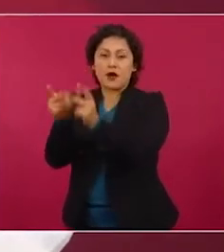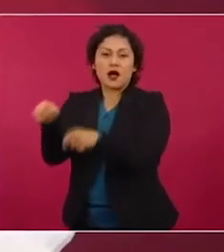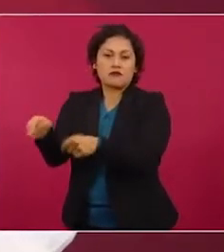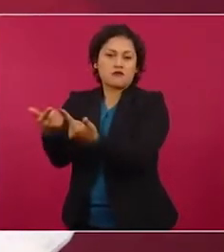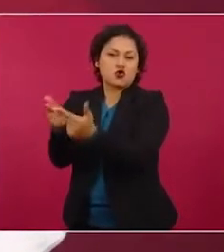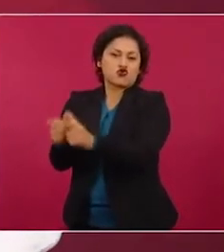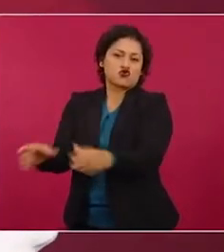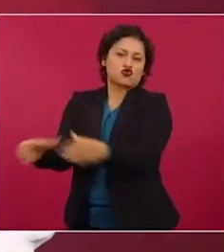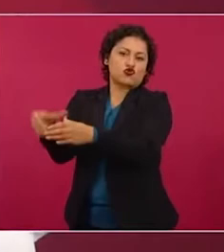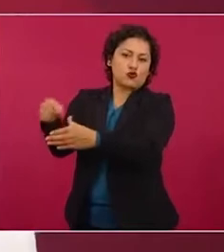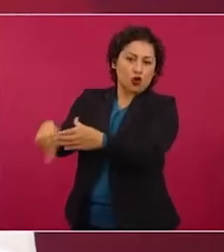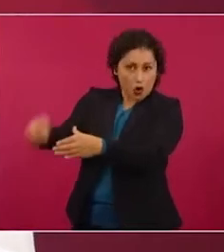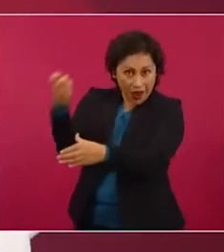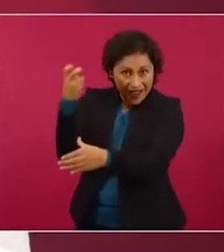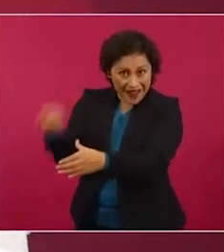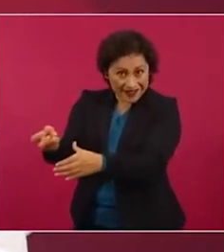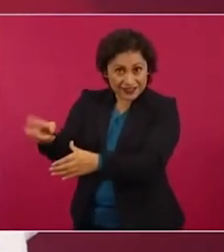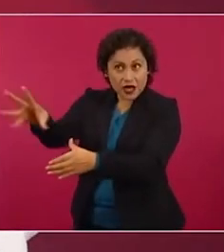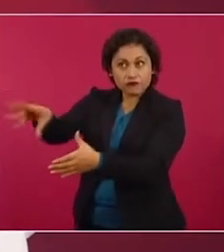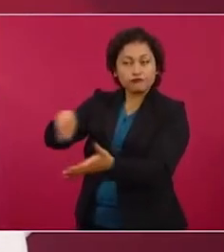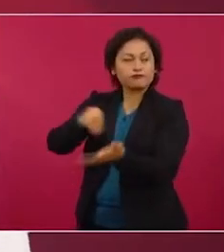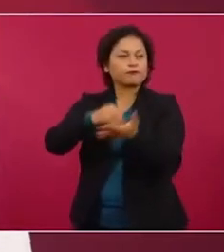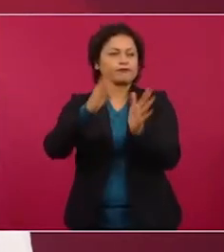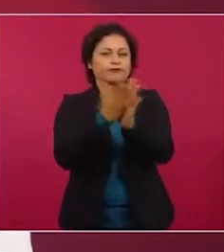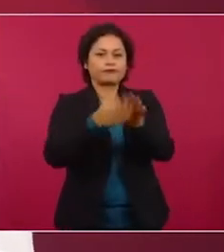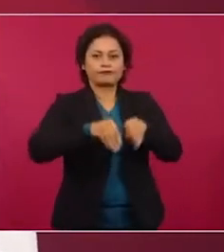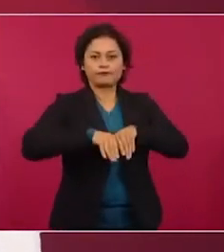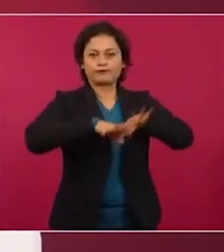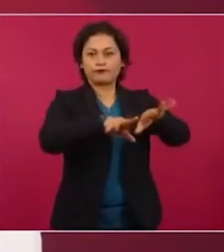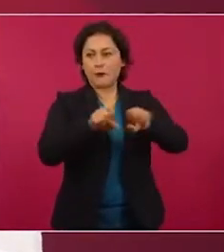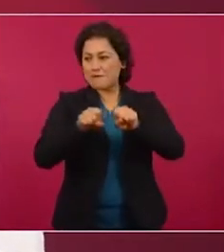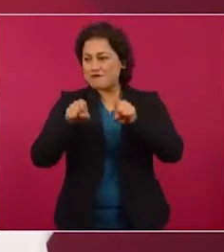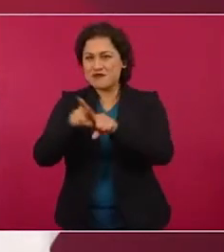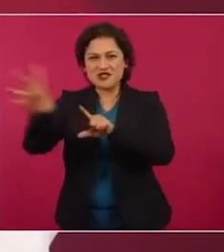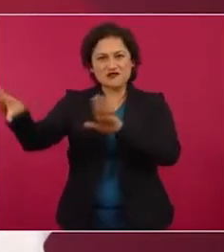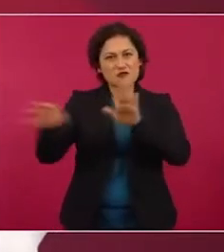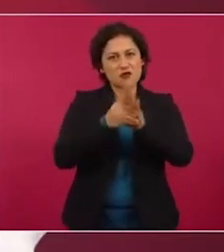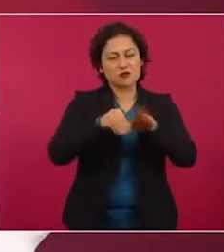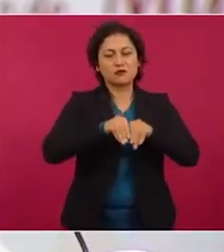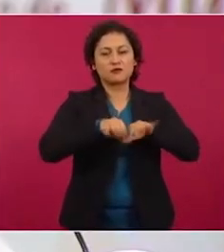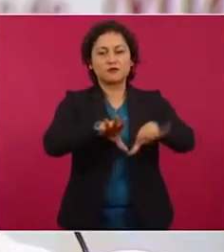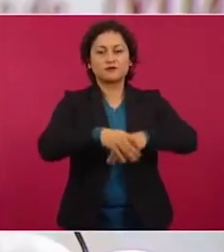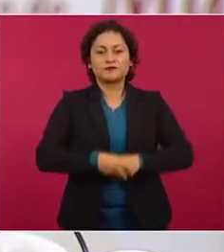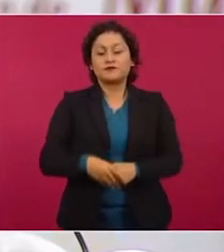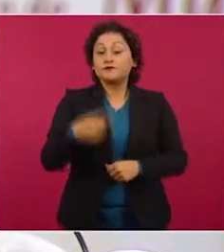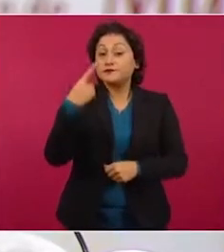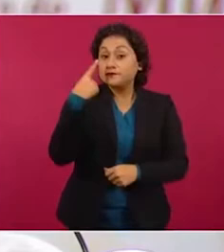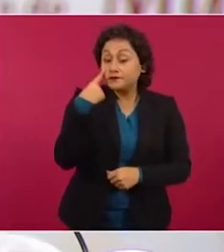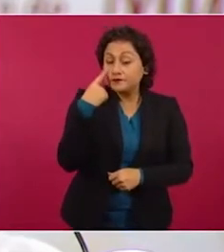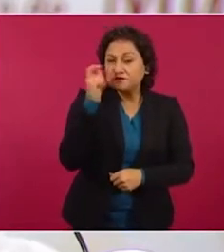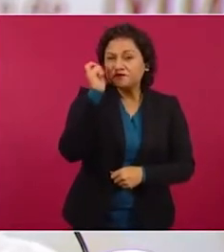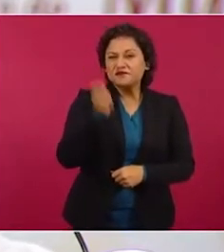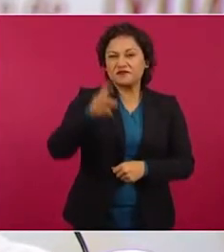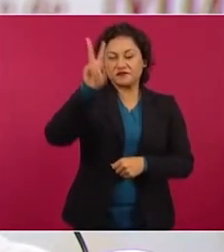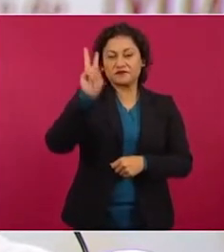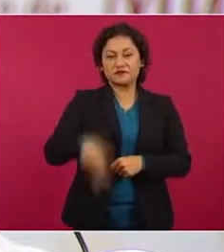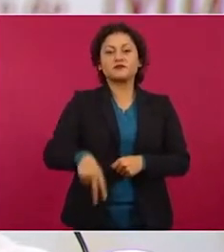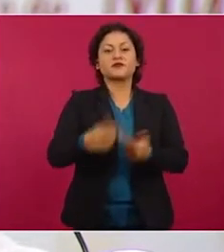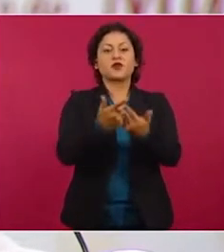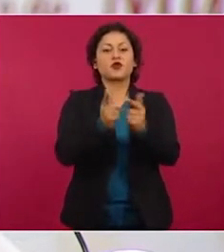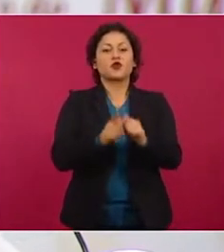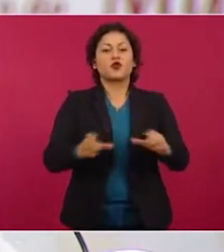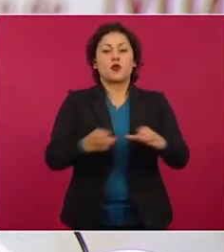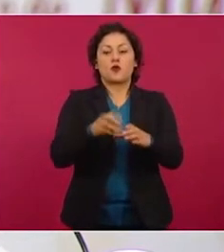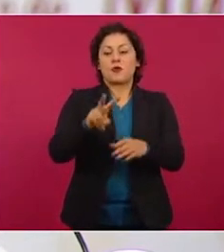organización fundada por Claudio X. González. Las concesiones de Vidanta en varios lugares del país fueron